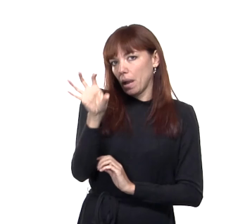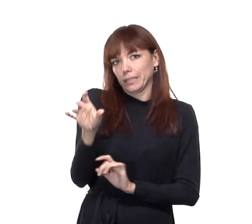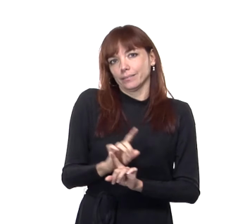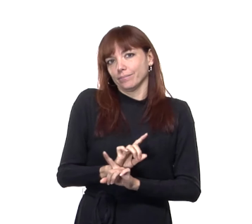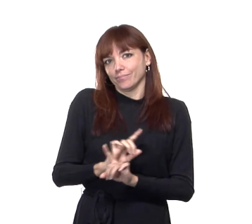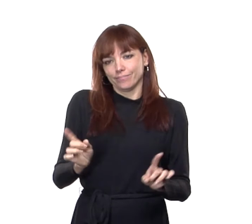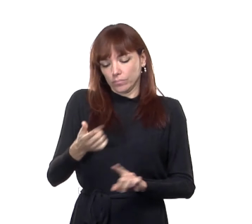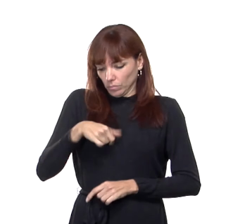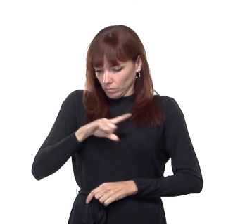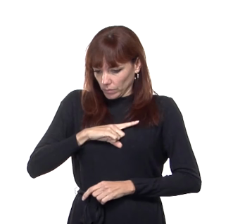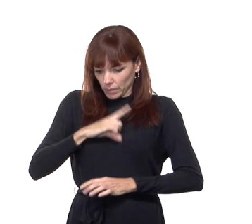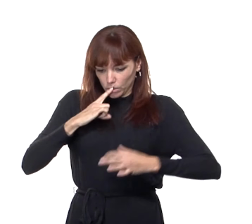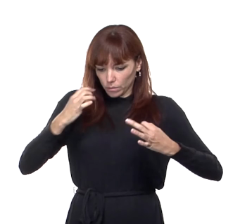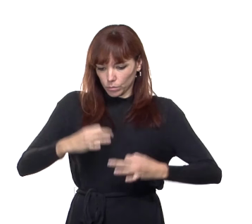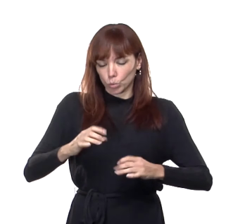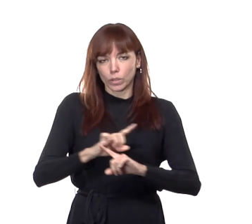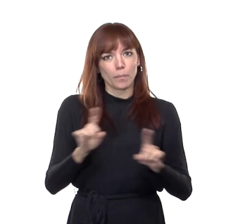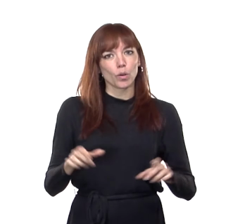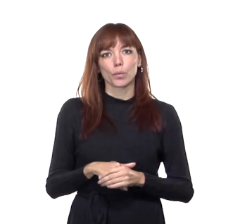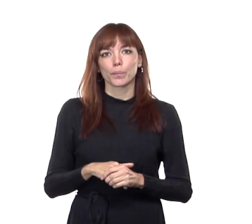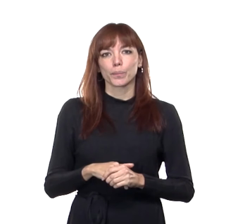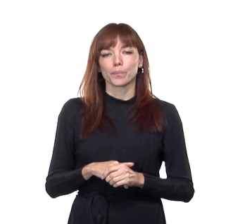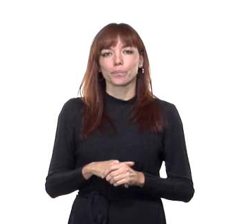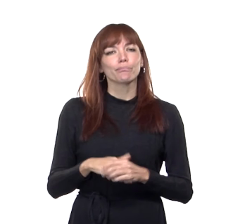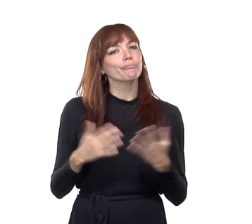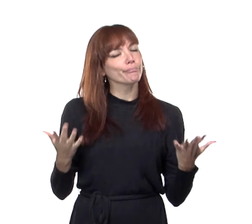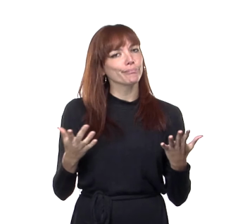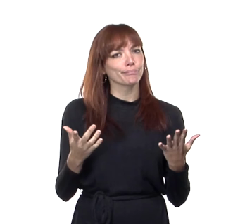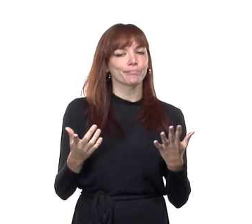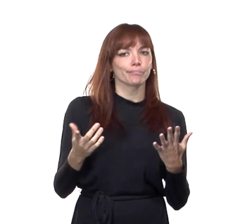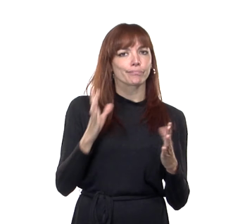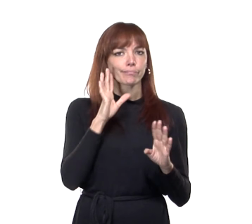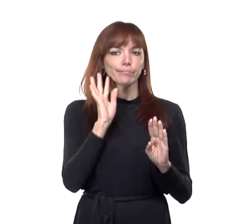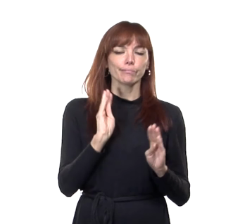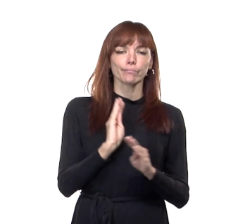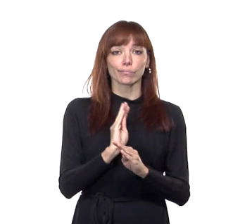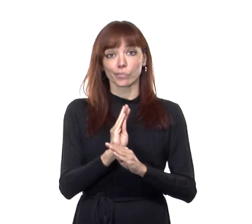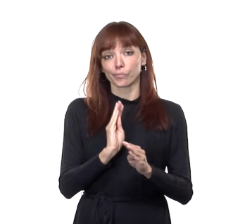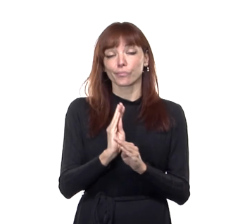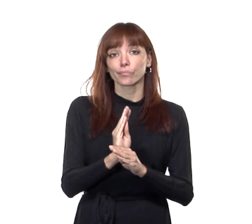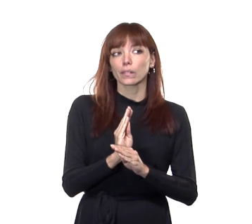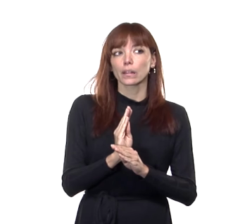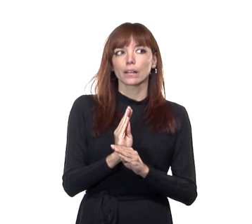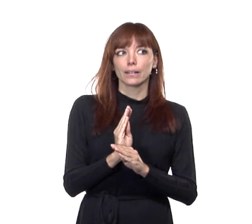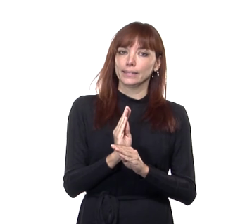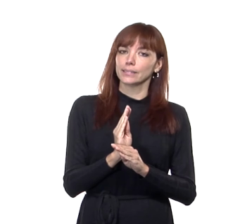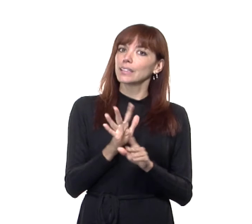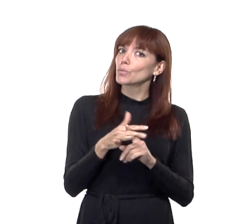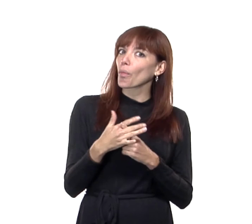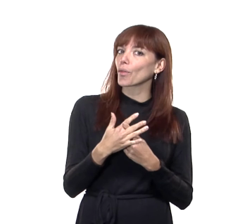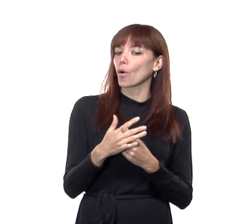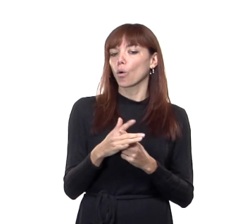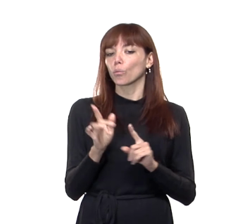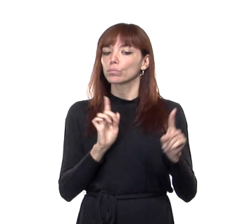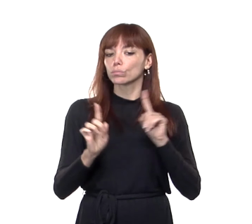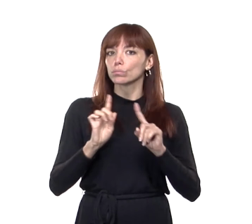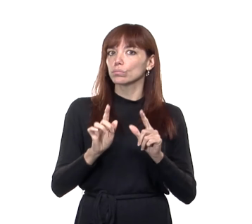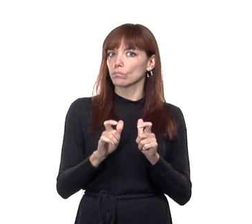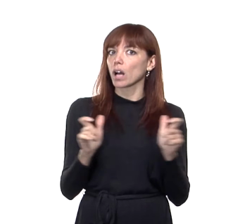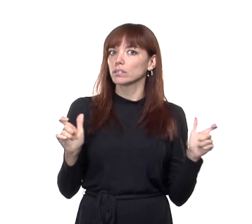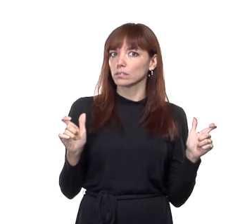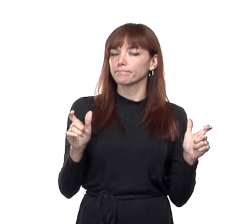estamos seguros con lo cual las alarmas están cada vez más alarmantes cada vez más preocupantes